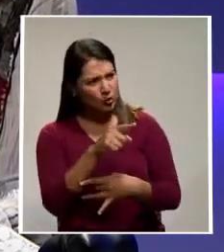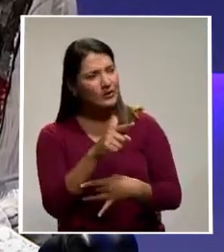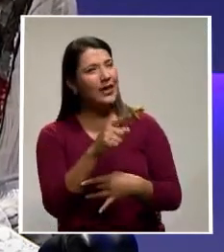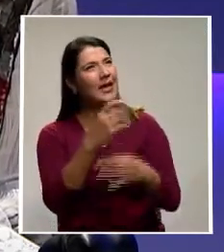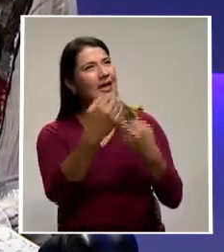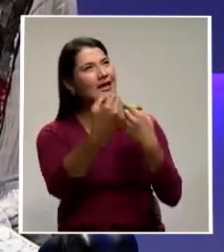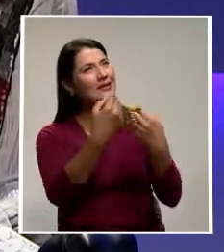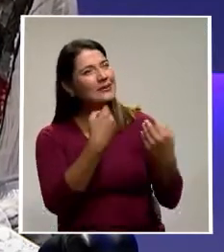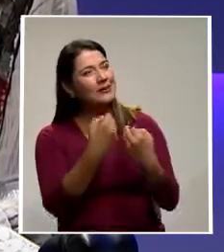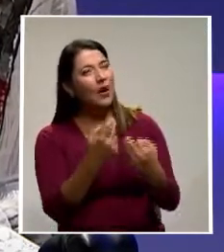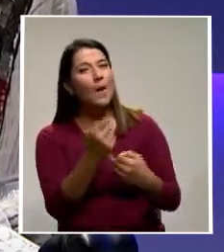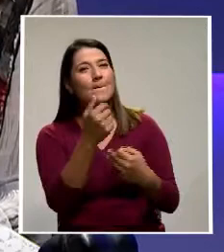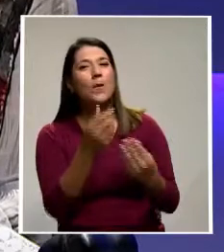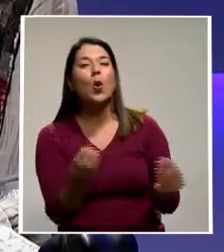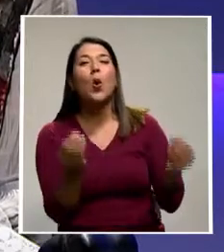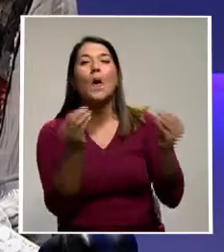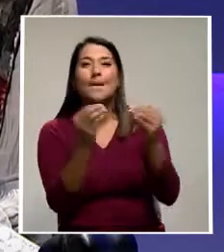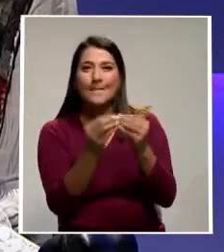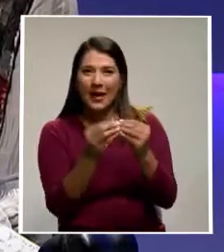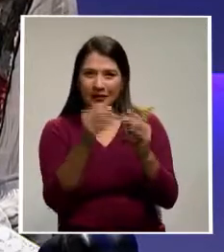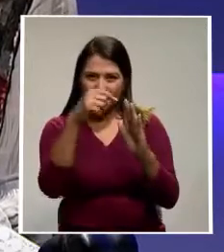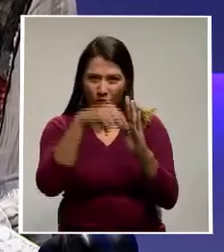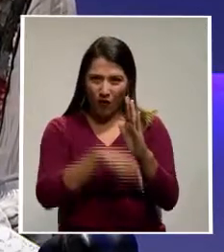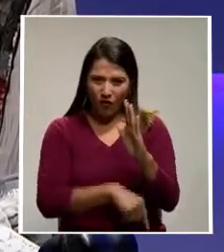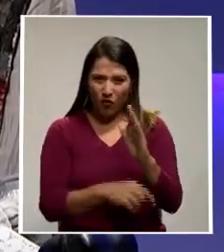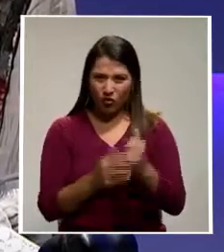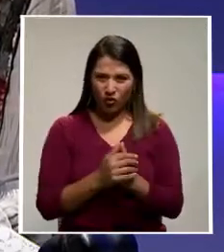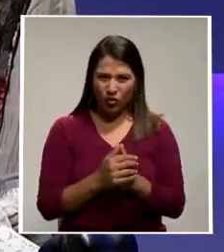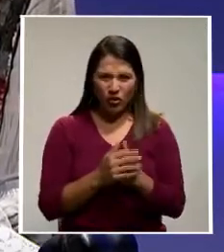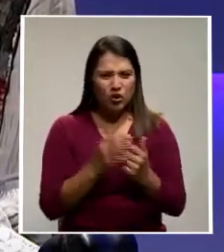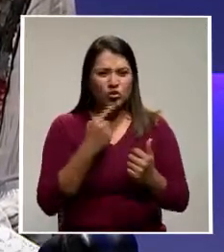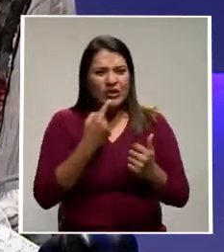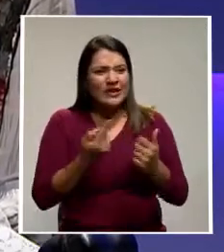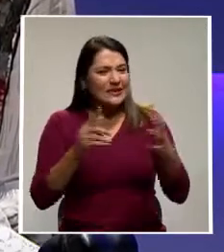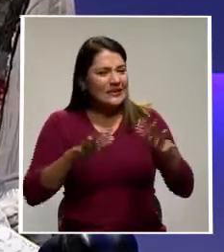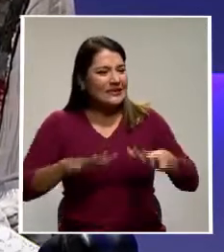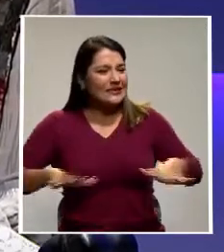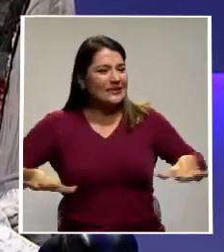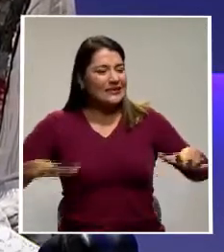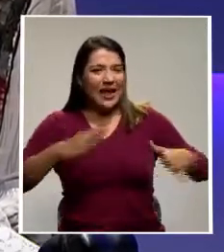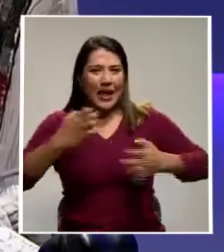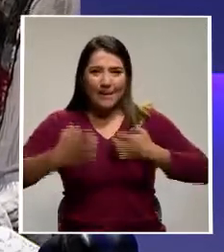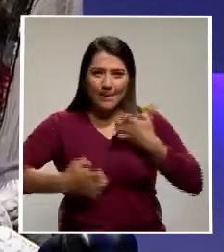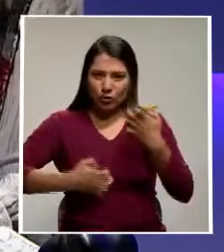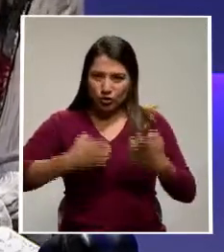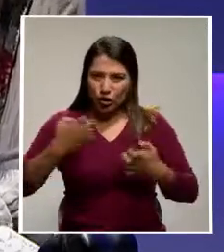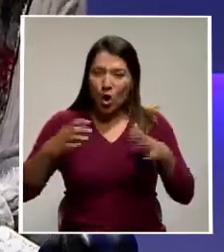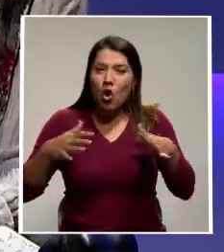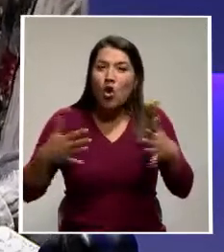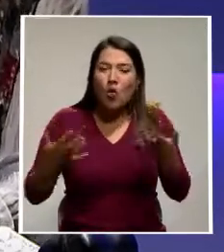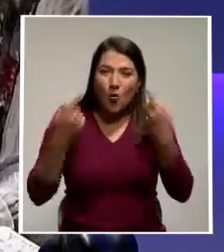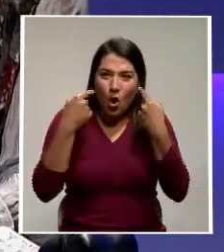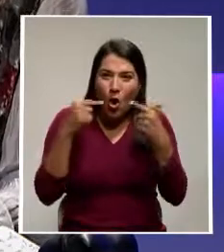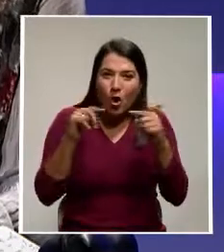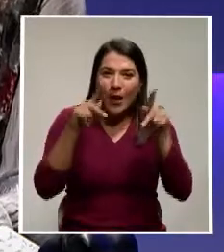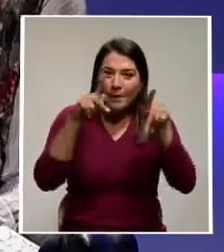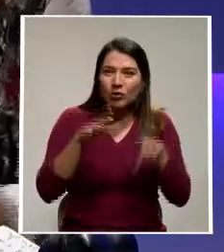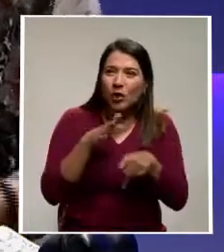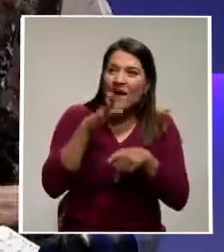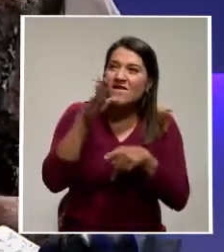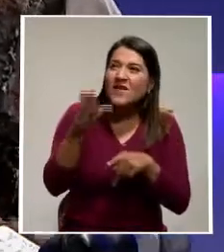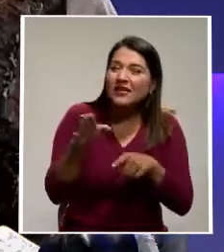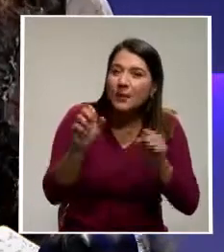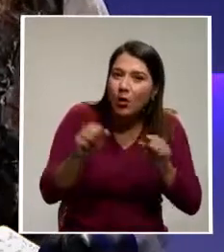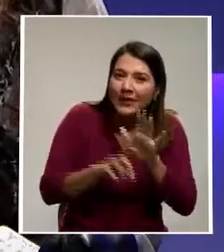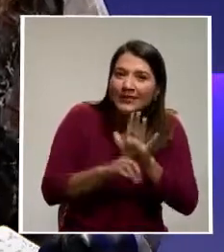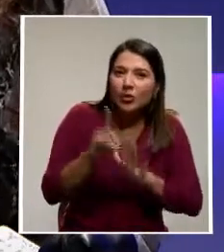poco más, abundar sobre eso, climas emocionales. ¿Cómo inducir en el espectador las emociones?